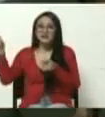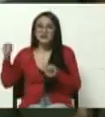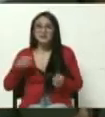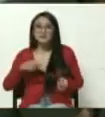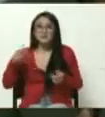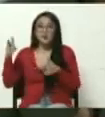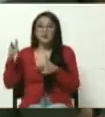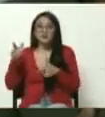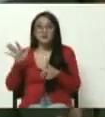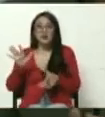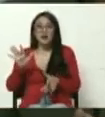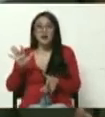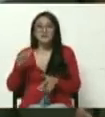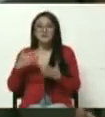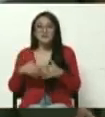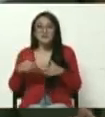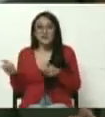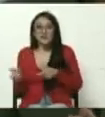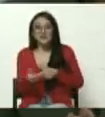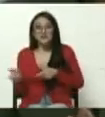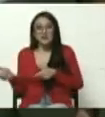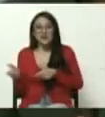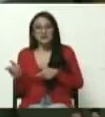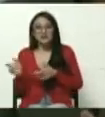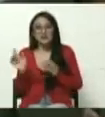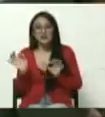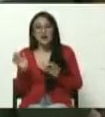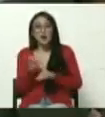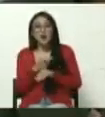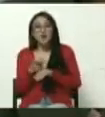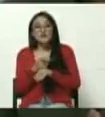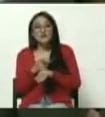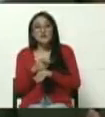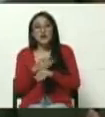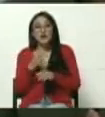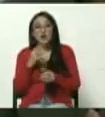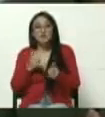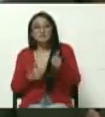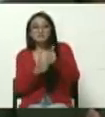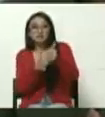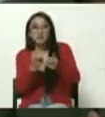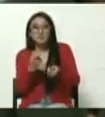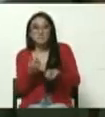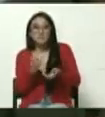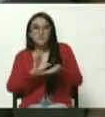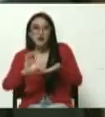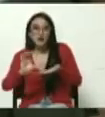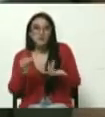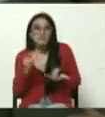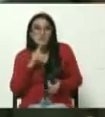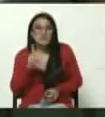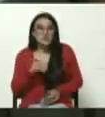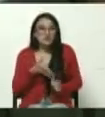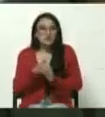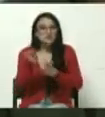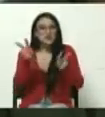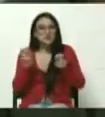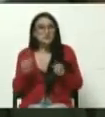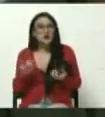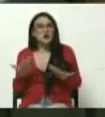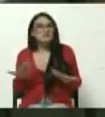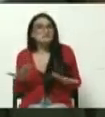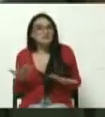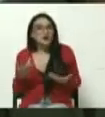fertilizantes hasta que no se resolviera y que el gobierno los iba a subsidiar. Le quería preguntar en este sentido, ¿cuánto tiene